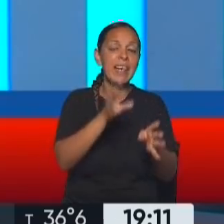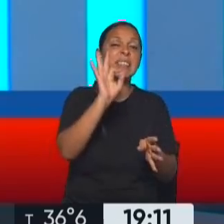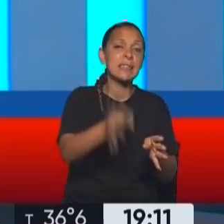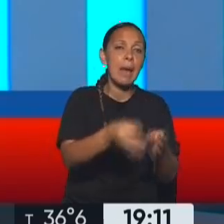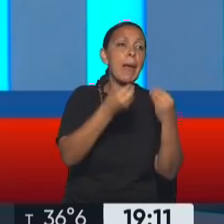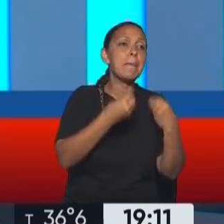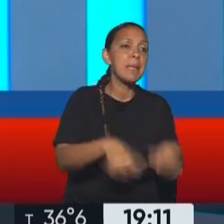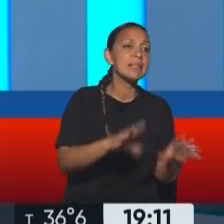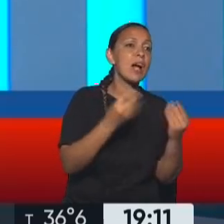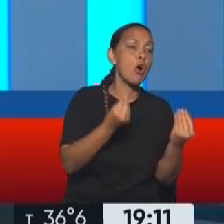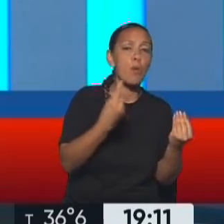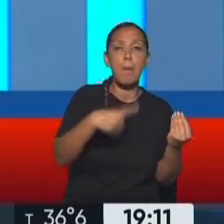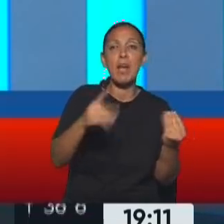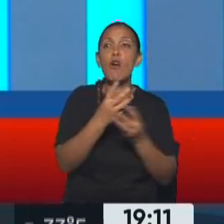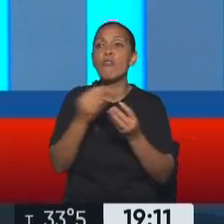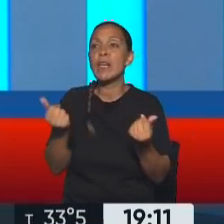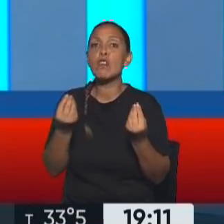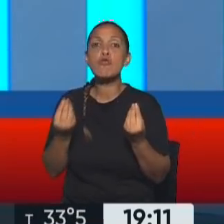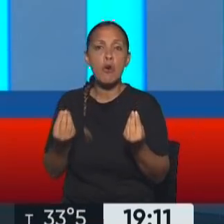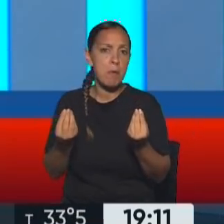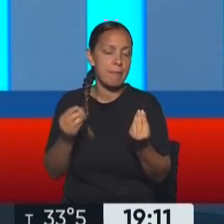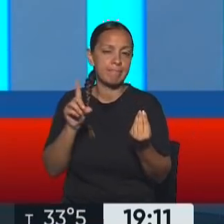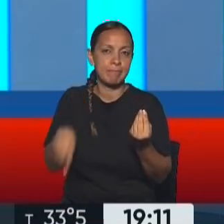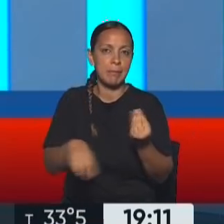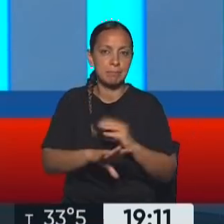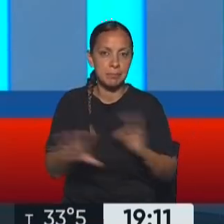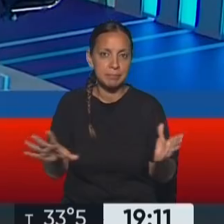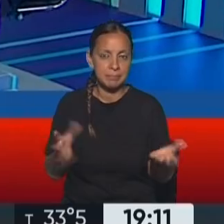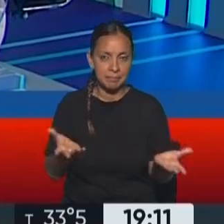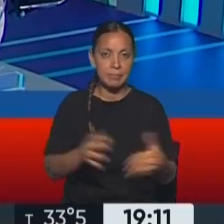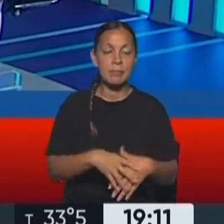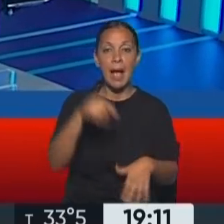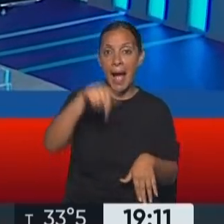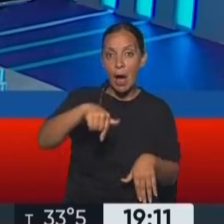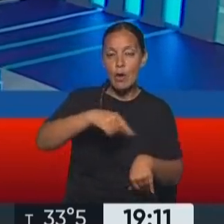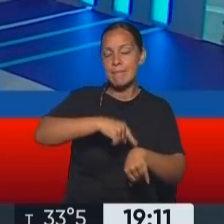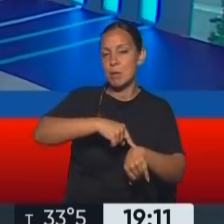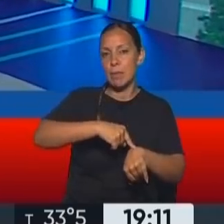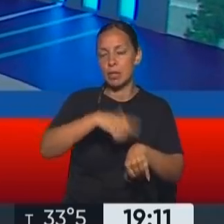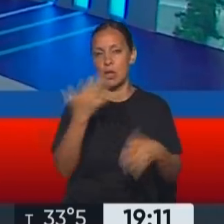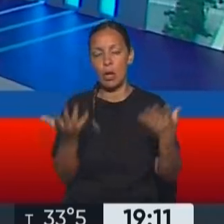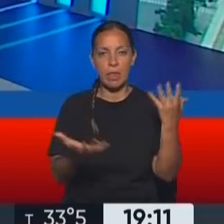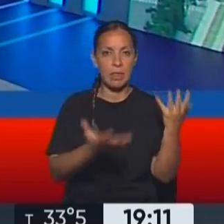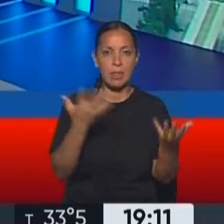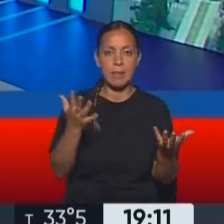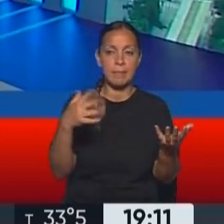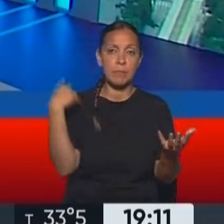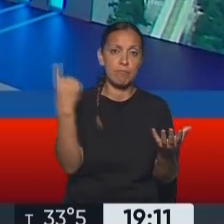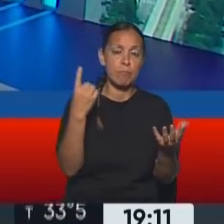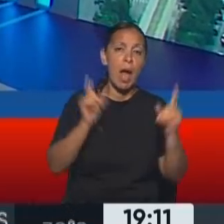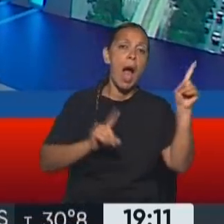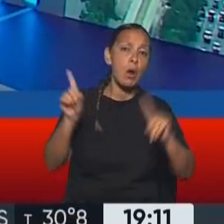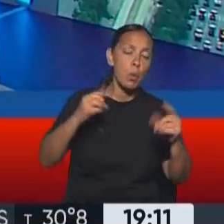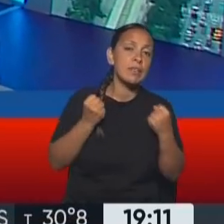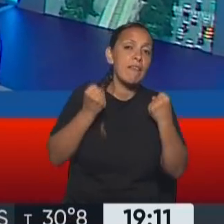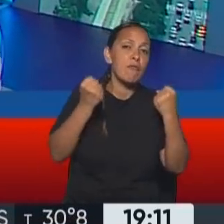se sabe cómo termina y en qué termina. Y evidentemente estamos en una escalada todavía donde los esfuerzos que algunos están